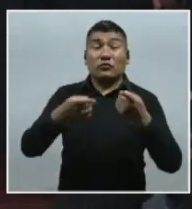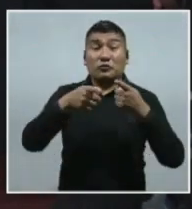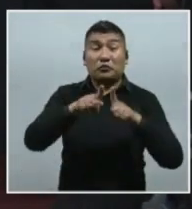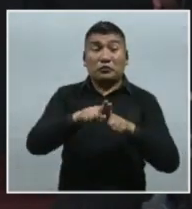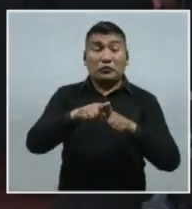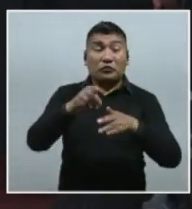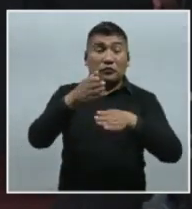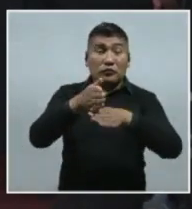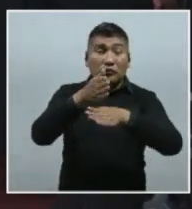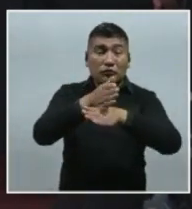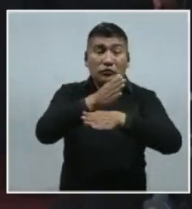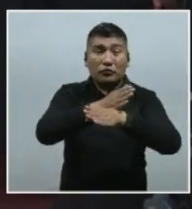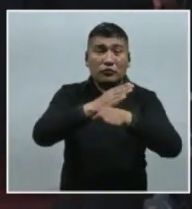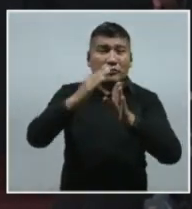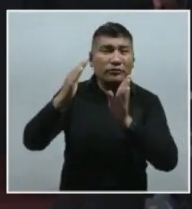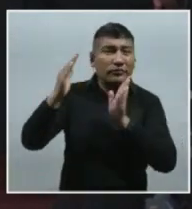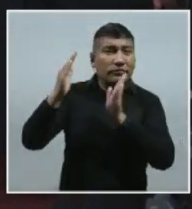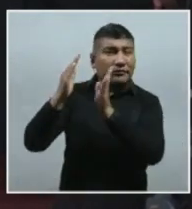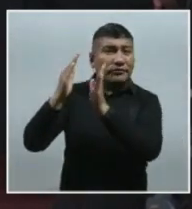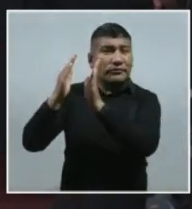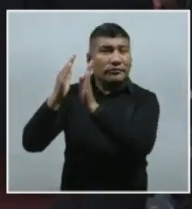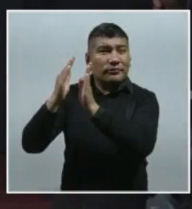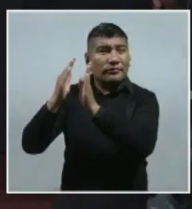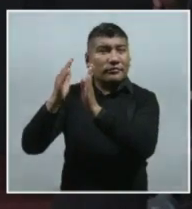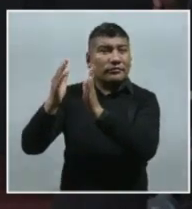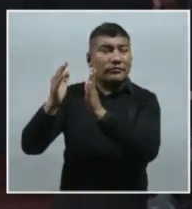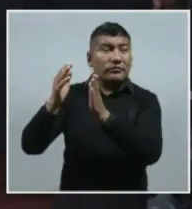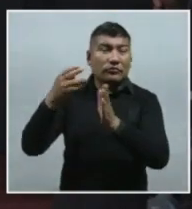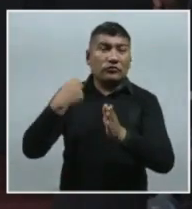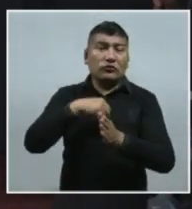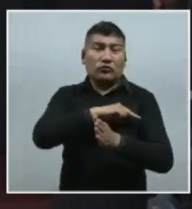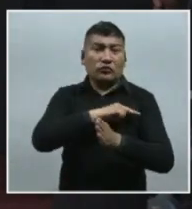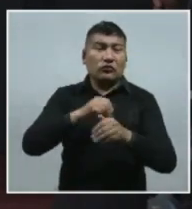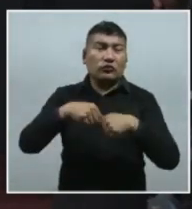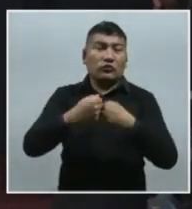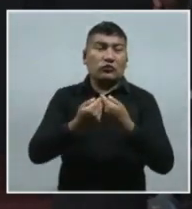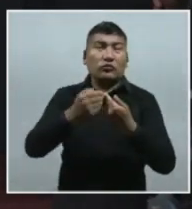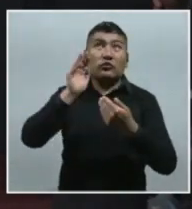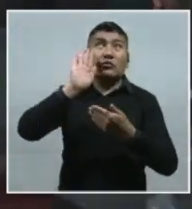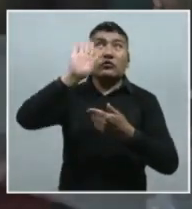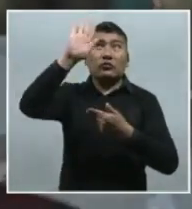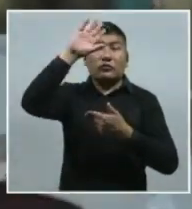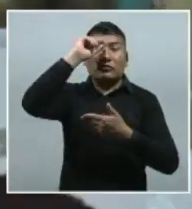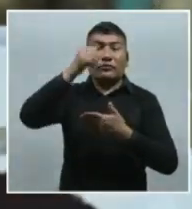próximo y cogernos como hijos suyos